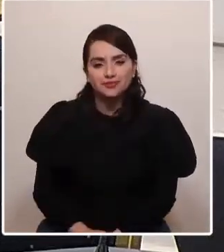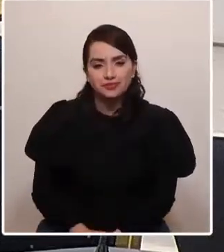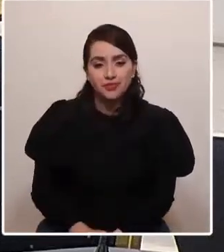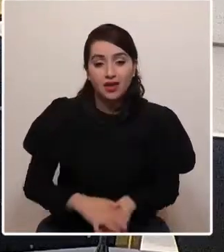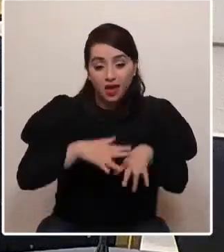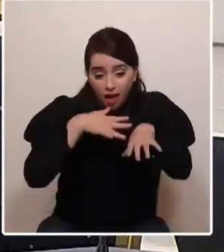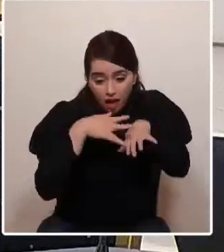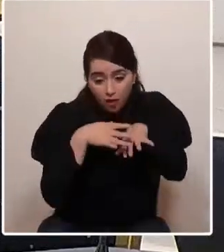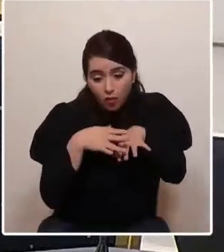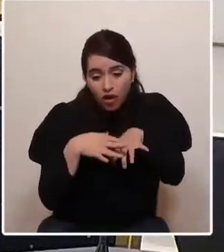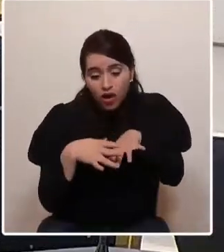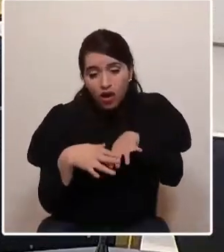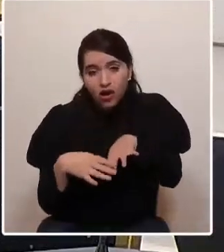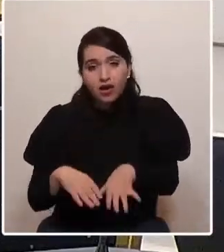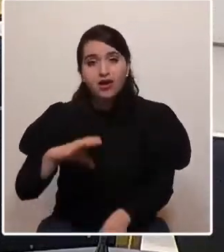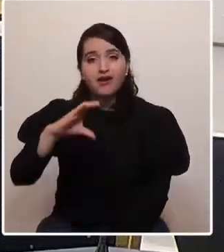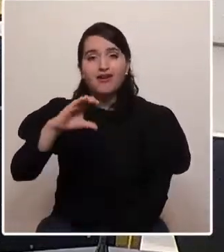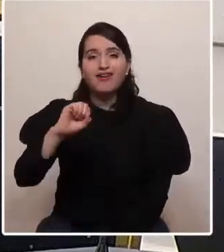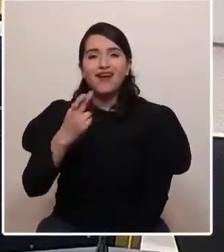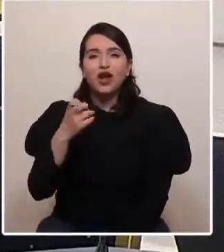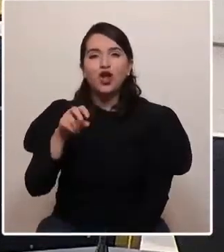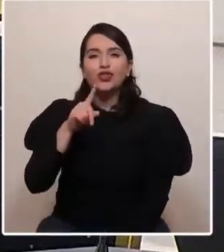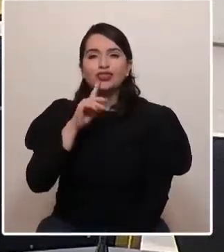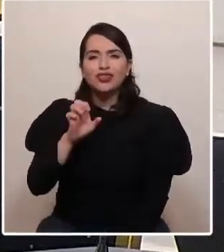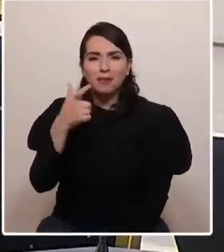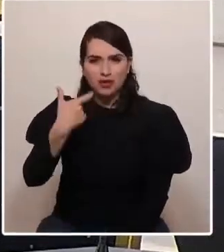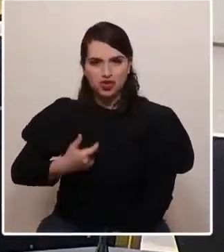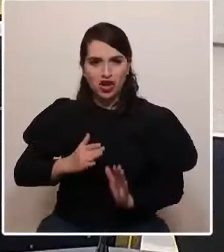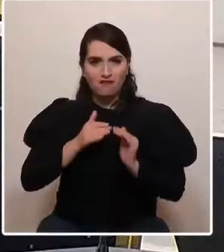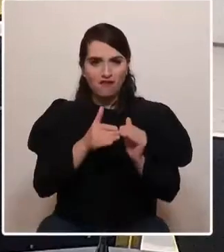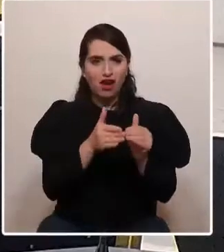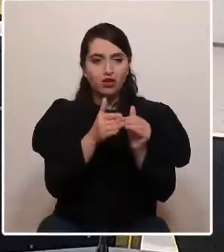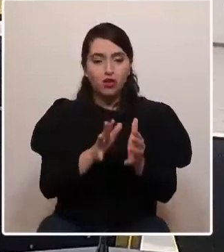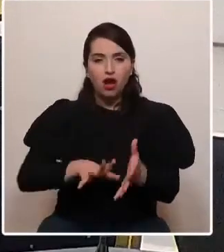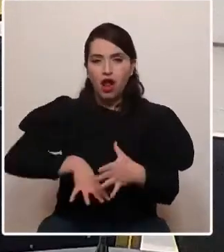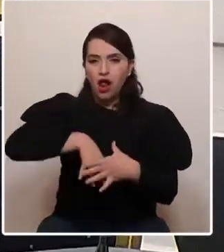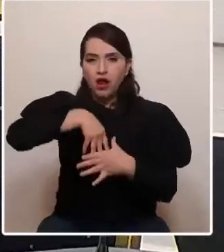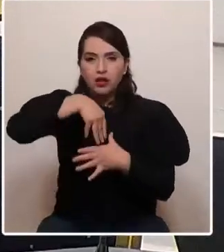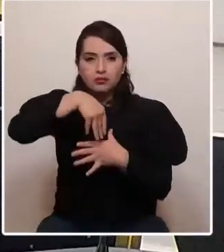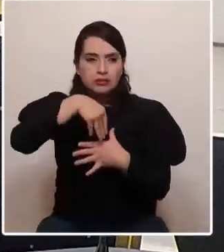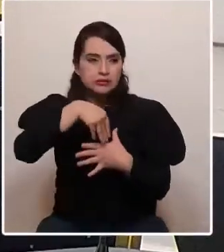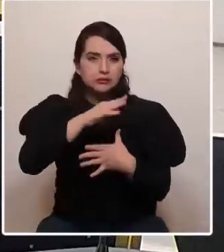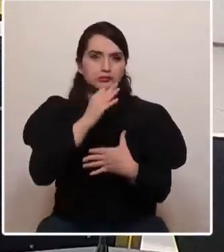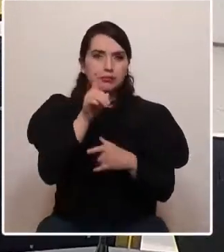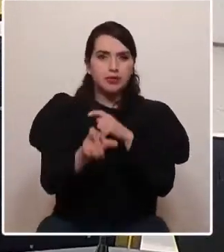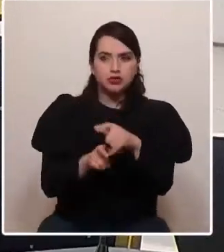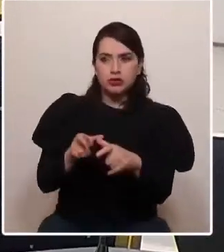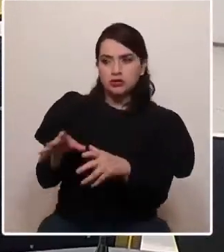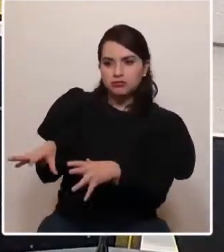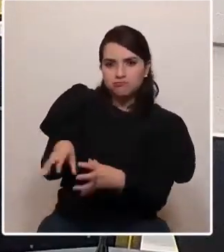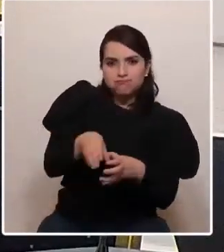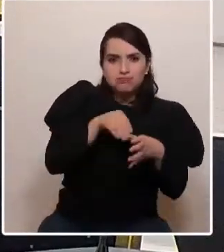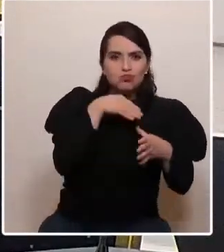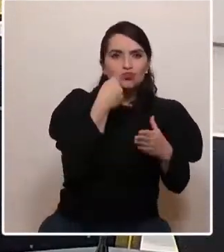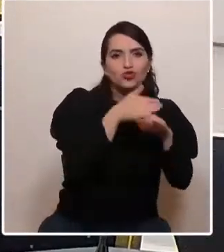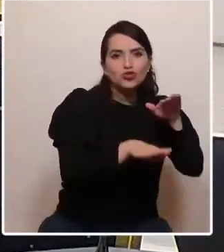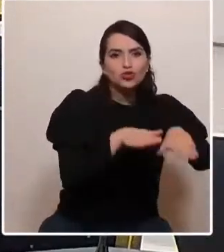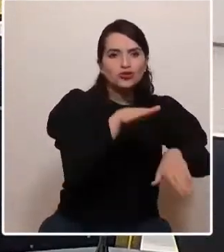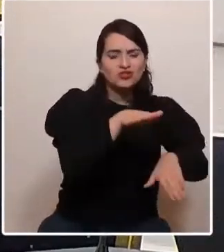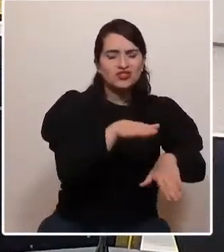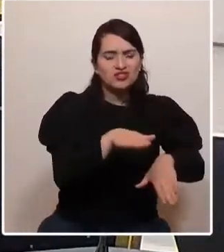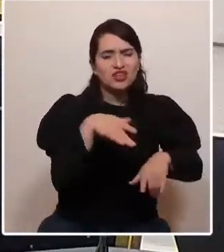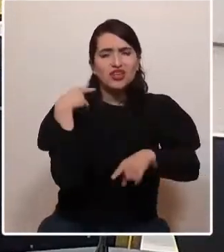aguas transitaba Caronte el barquero, llevando a las almas al mundo de los muertos. El drama de la humanidad en el